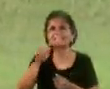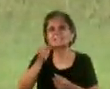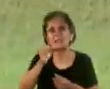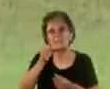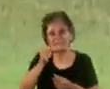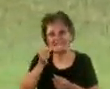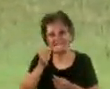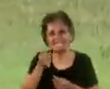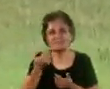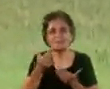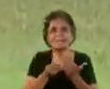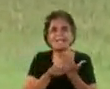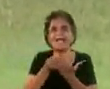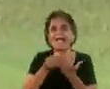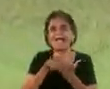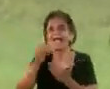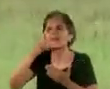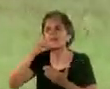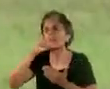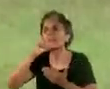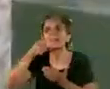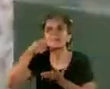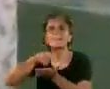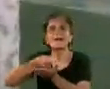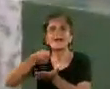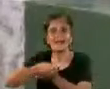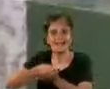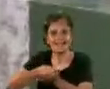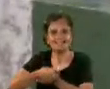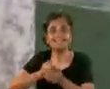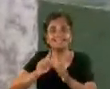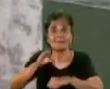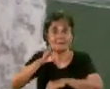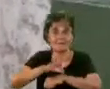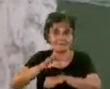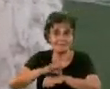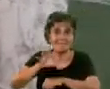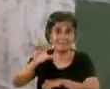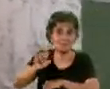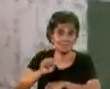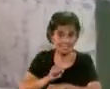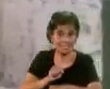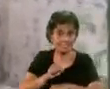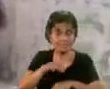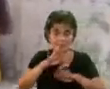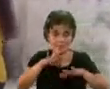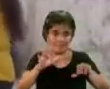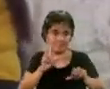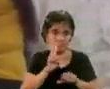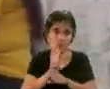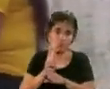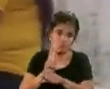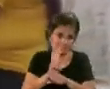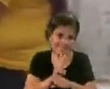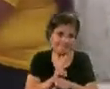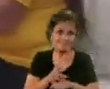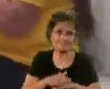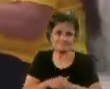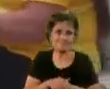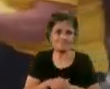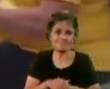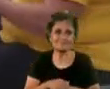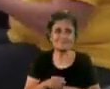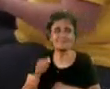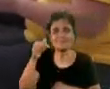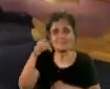poder cubrir los gastos arbitrales y bueno, trajimos paramédicos para la seguridad de los pibes, así que más que todo por eso. Participaron